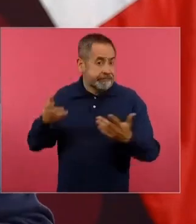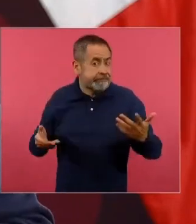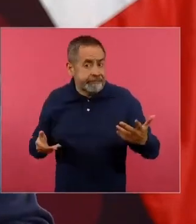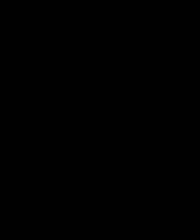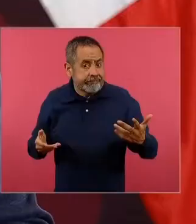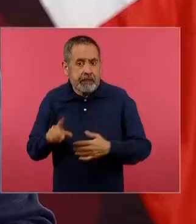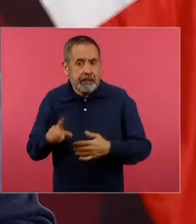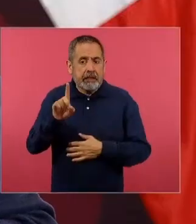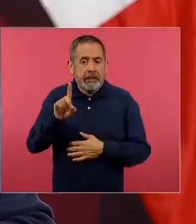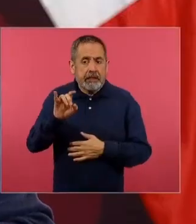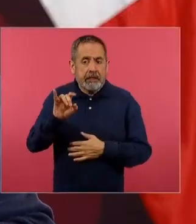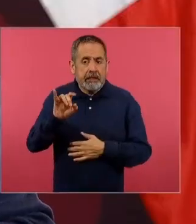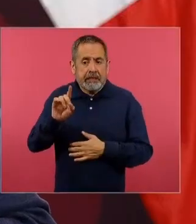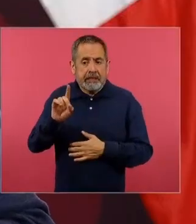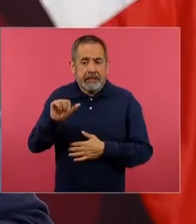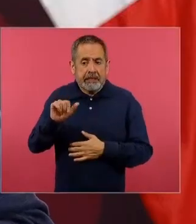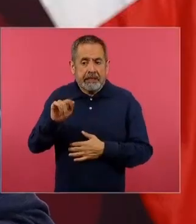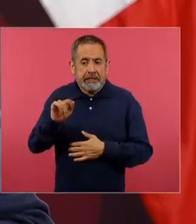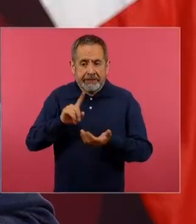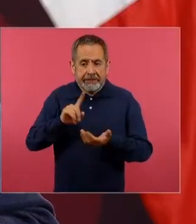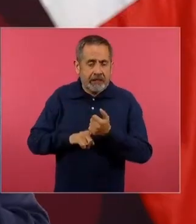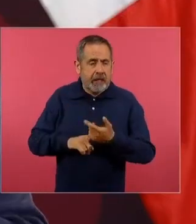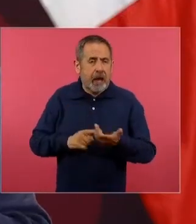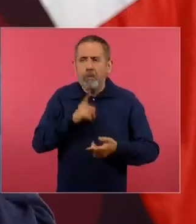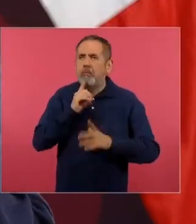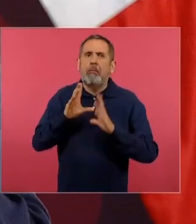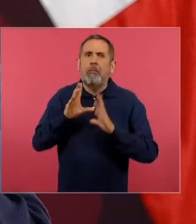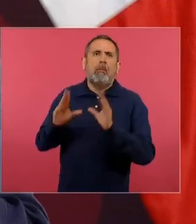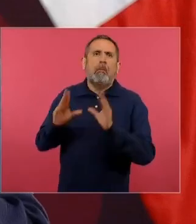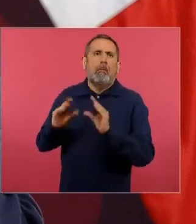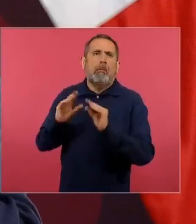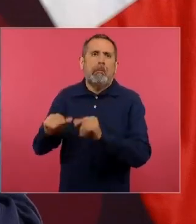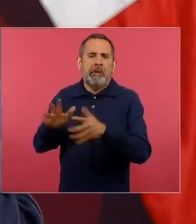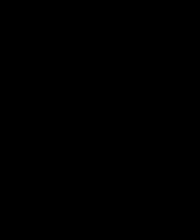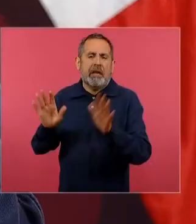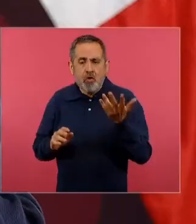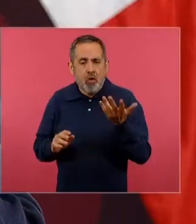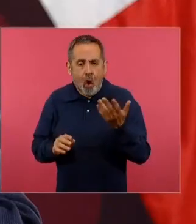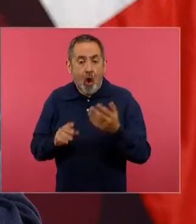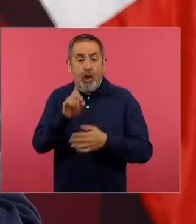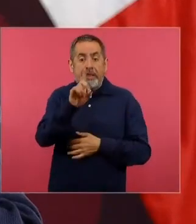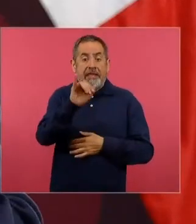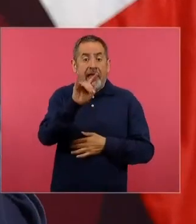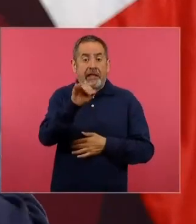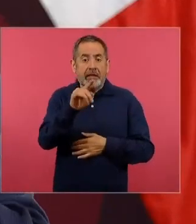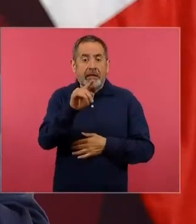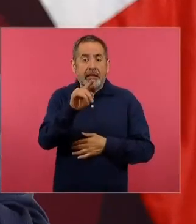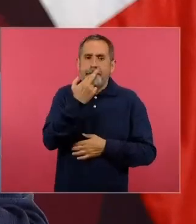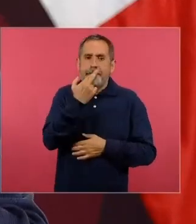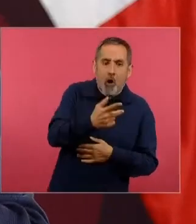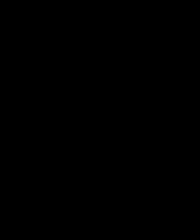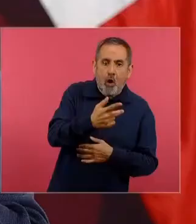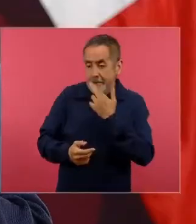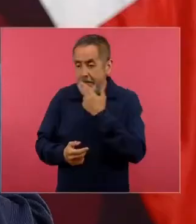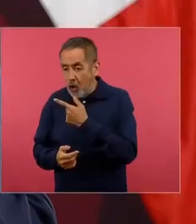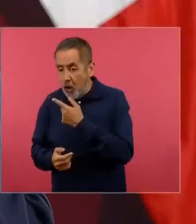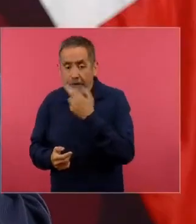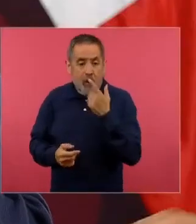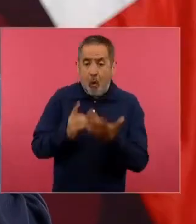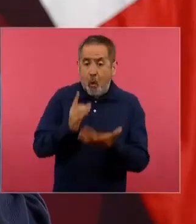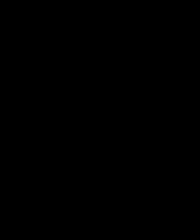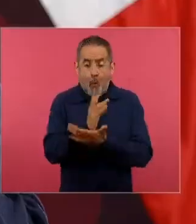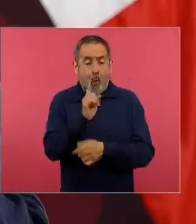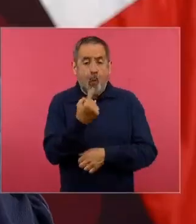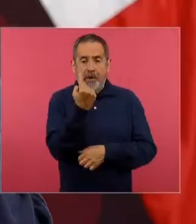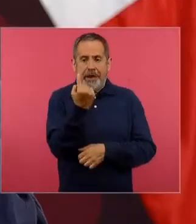didáctica nunca nos puede decir esta es la mejor estrategia, nunca.